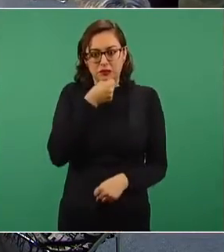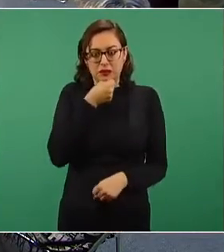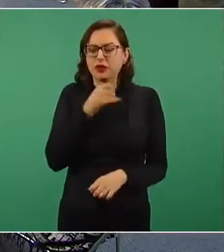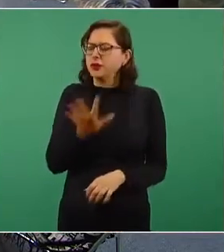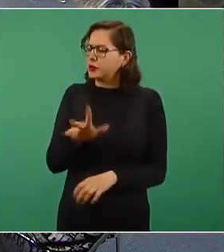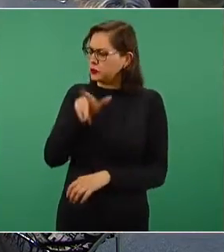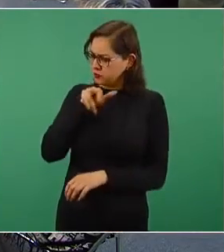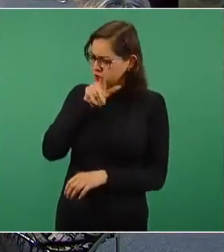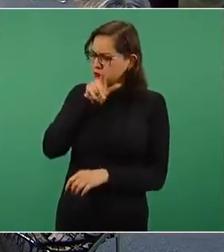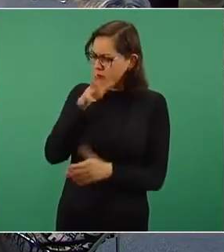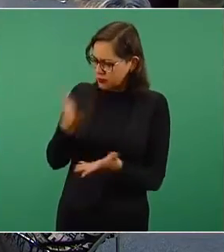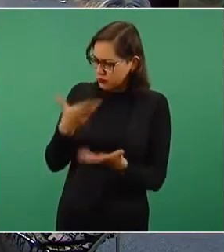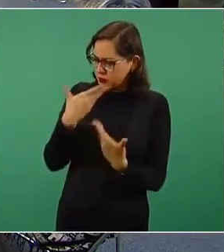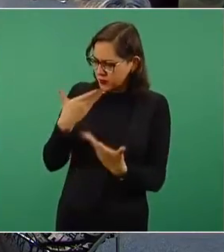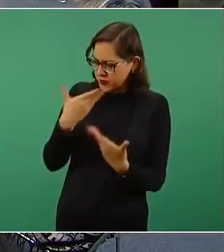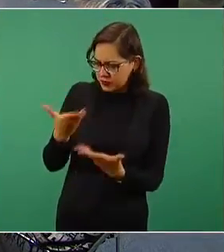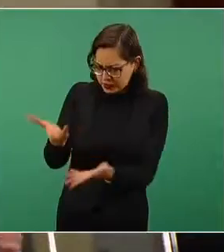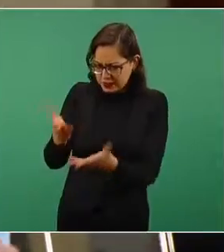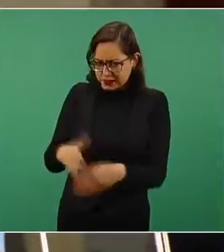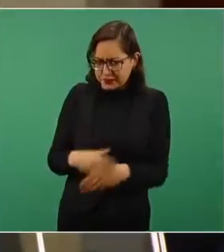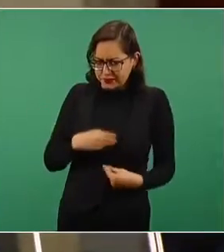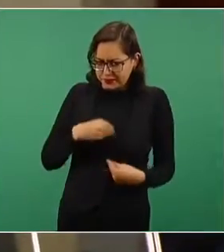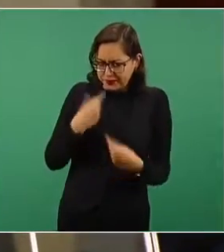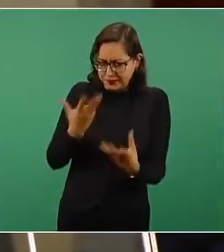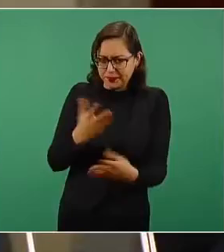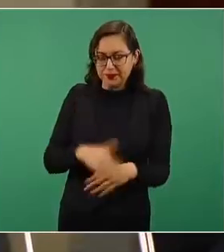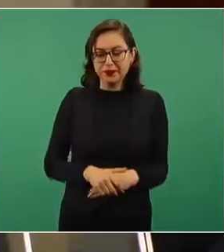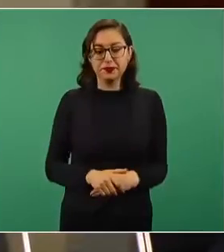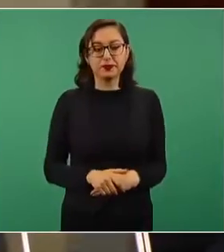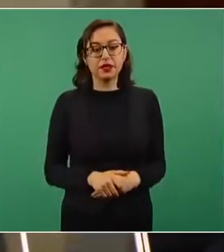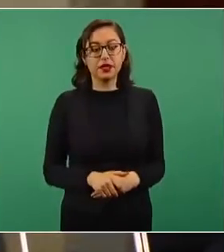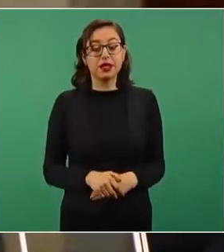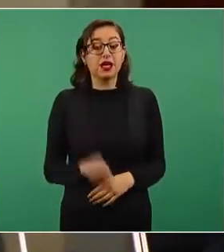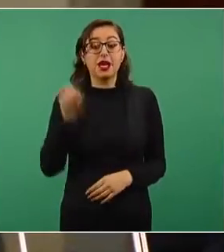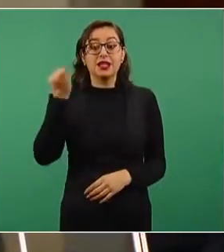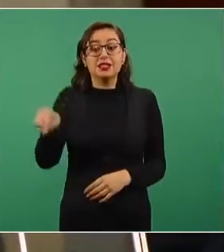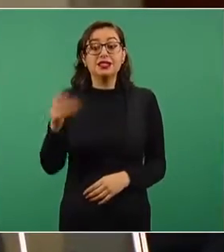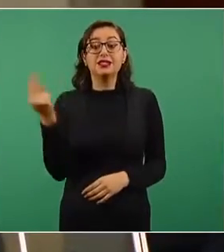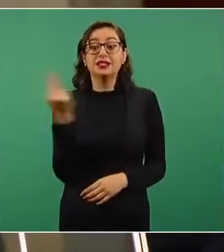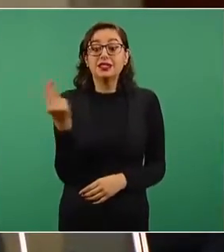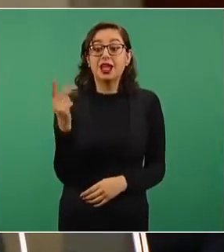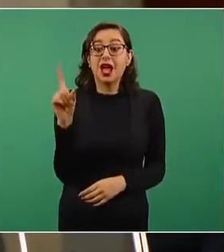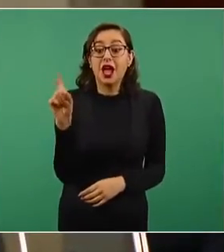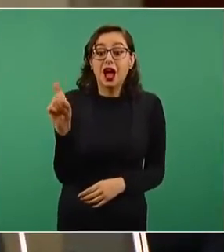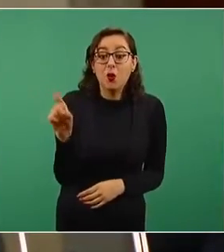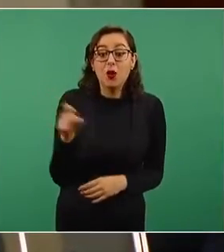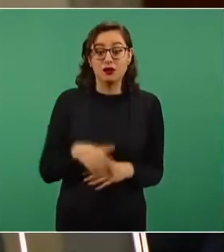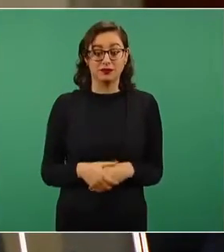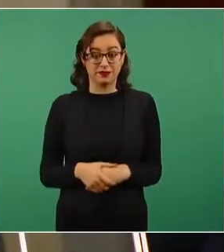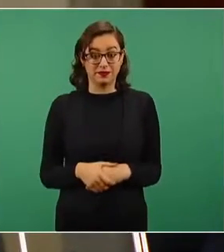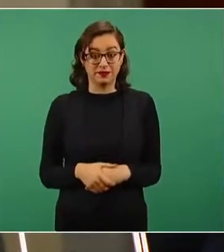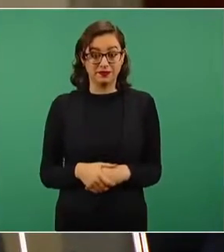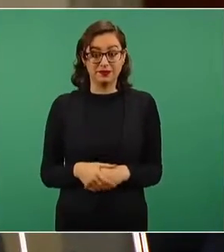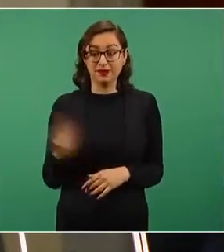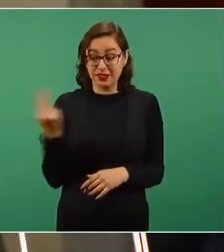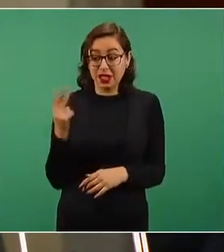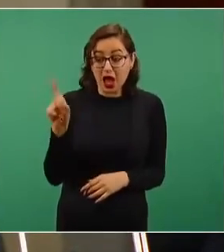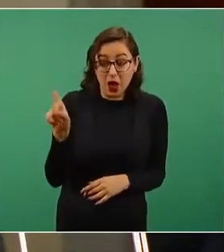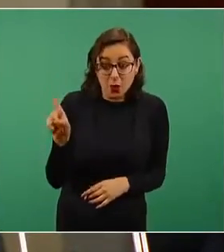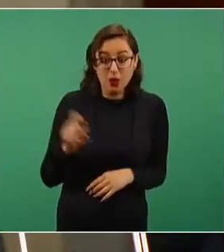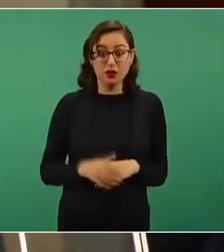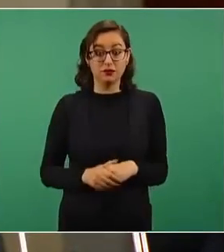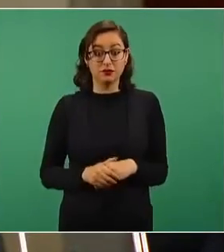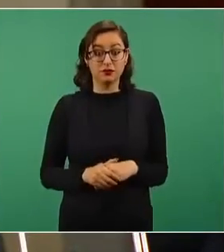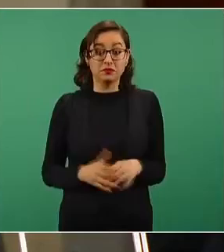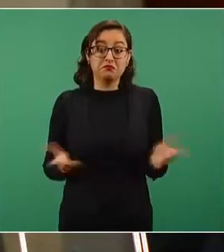más es un tema que ahí necesitan agua, y la respuesta, sí, que usted está dando, desde mi punto de